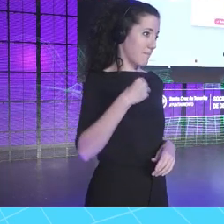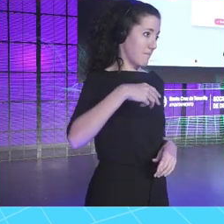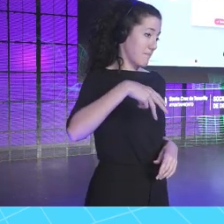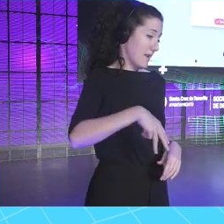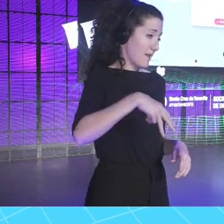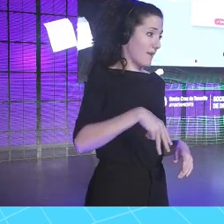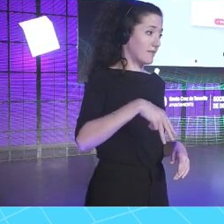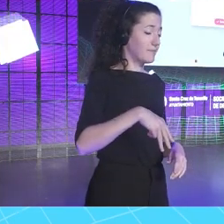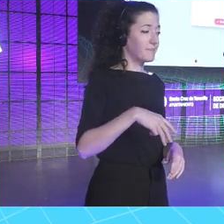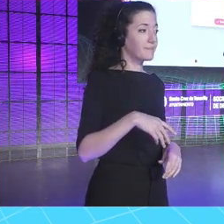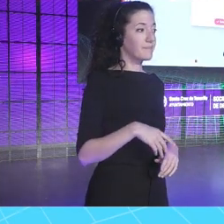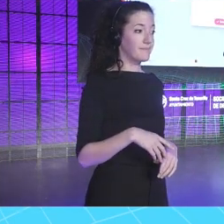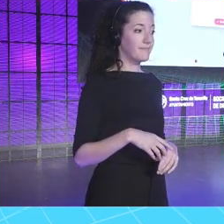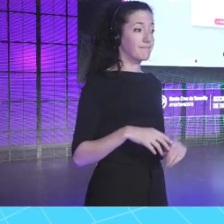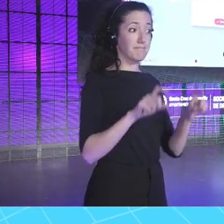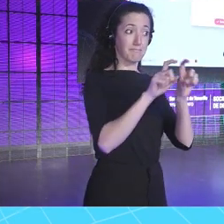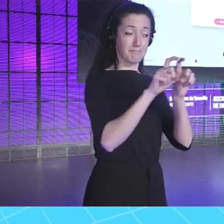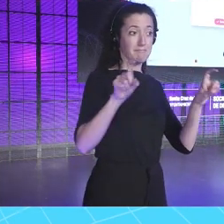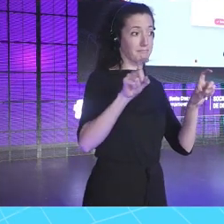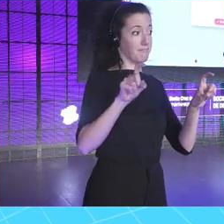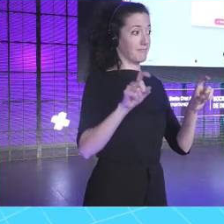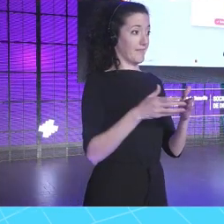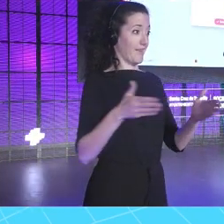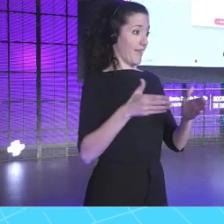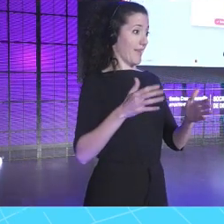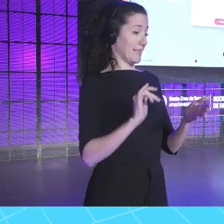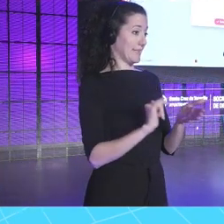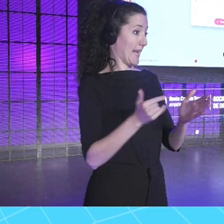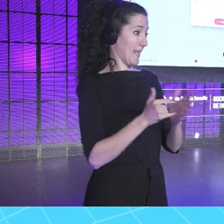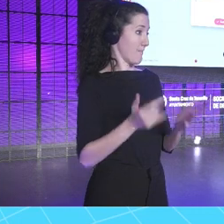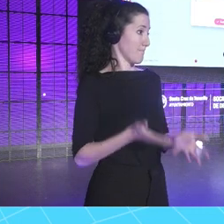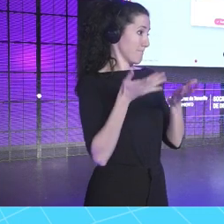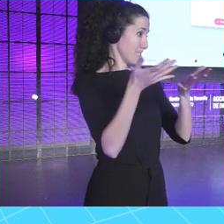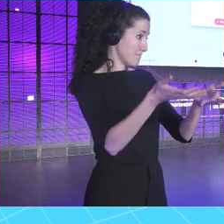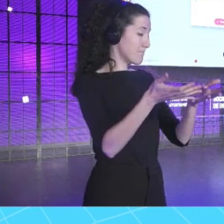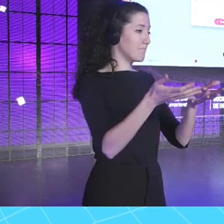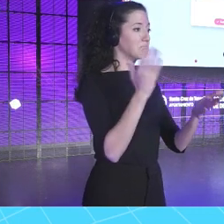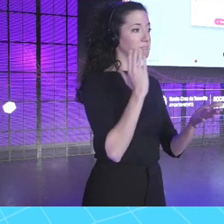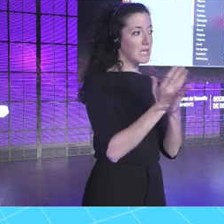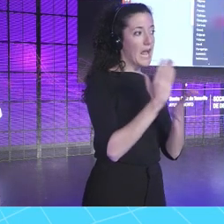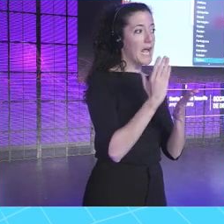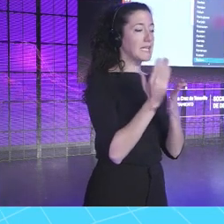nuestra startup ofrece clases para jóvenes adultos chavales